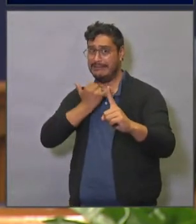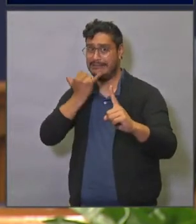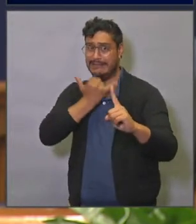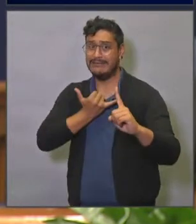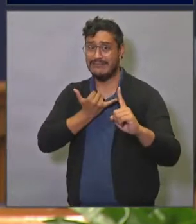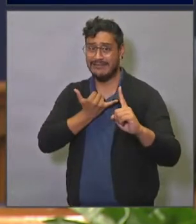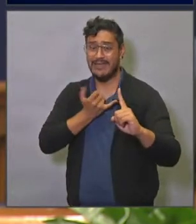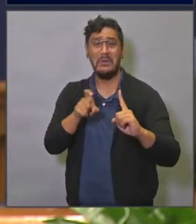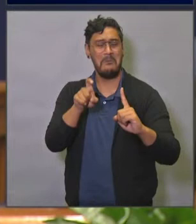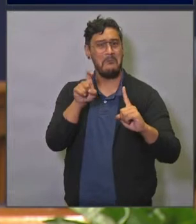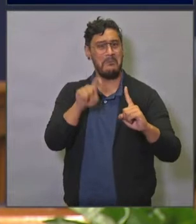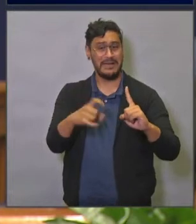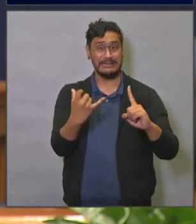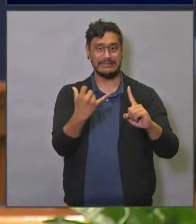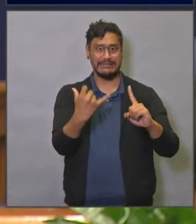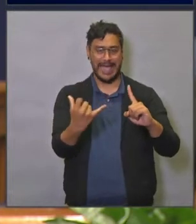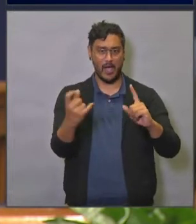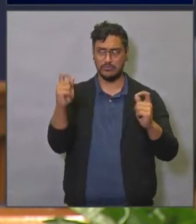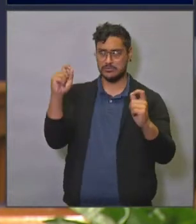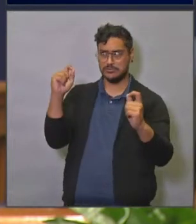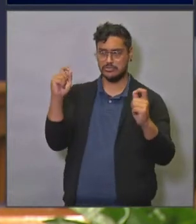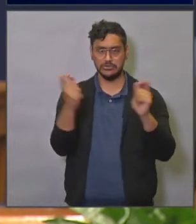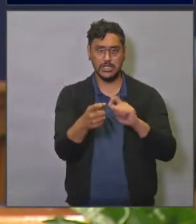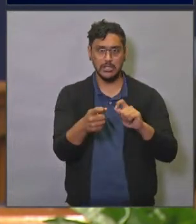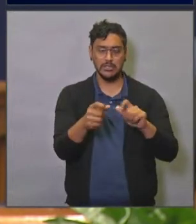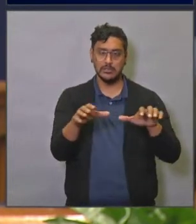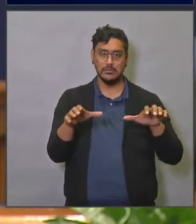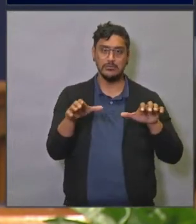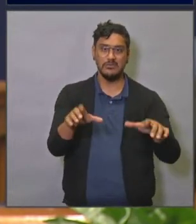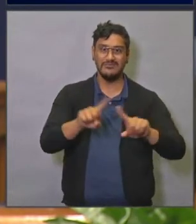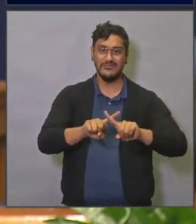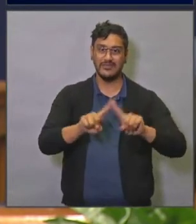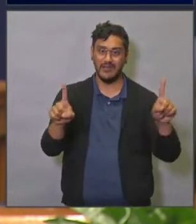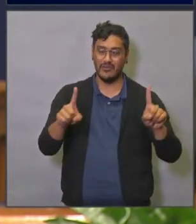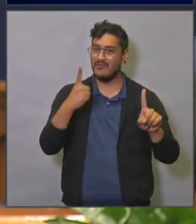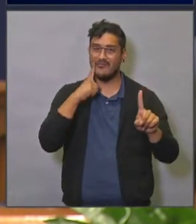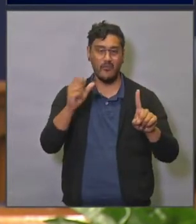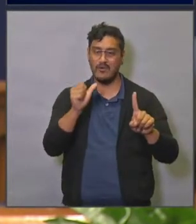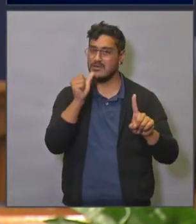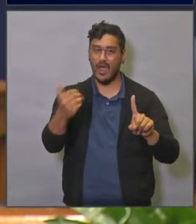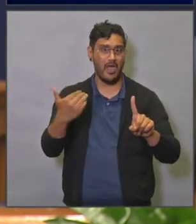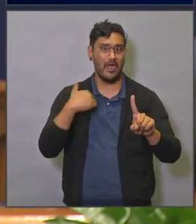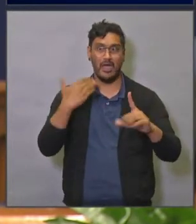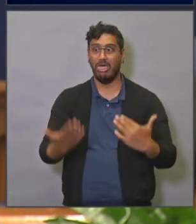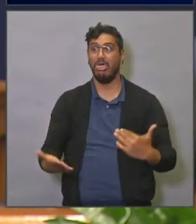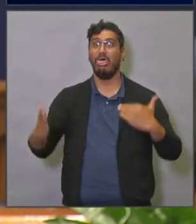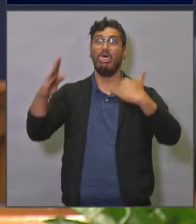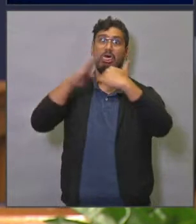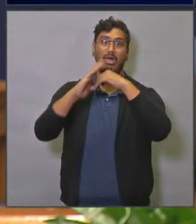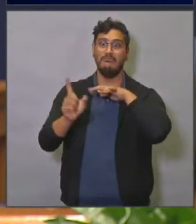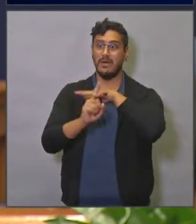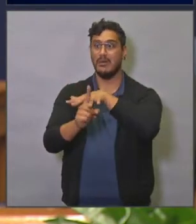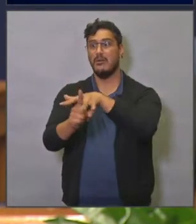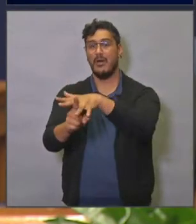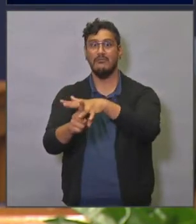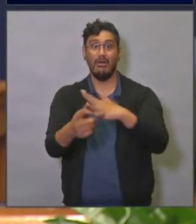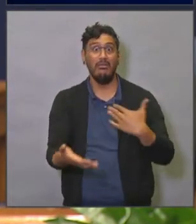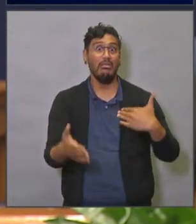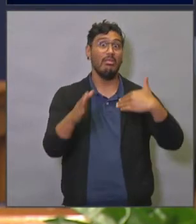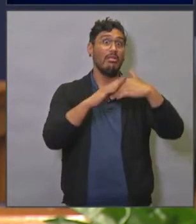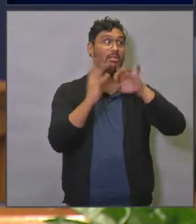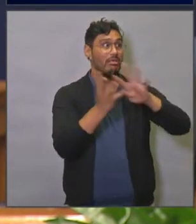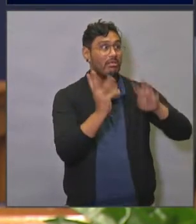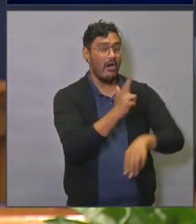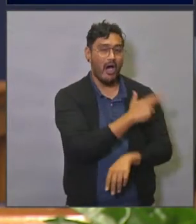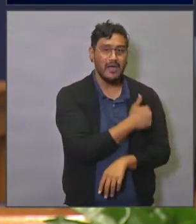van a evitar el aumento en casos, hospitalizaciones y fallecimientos, especialmente a